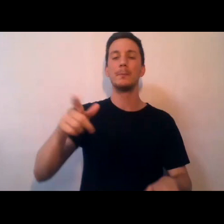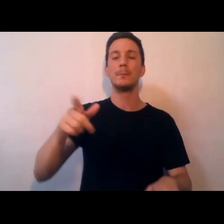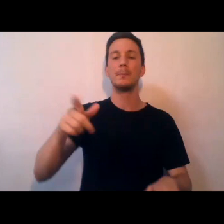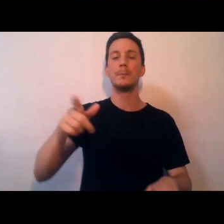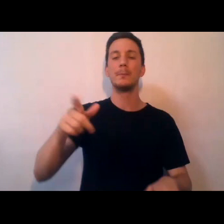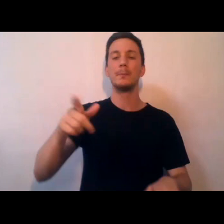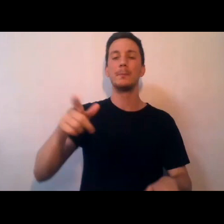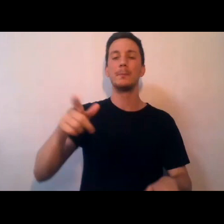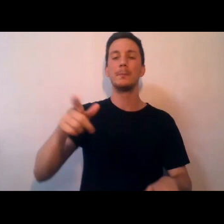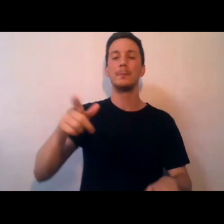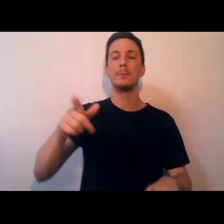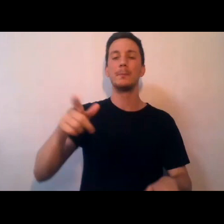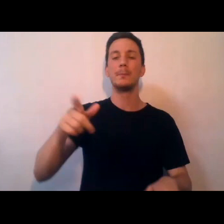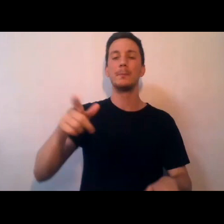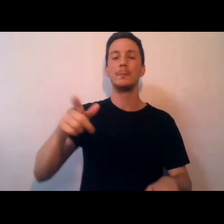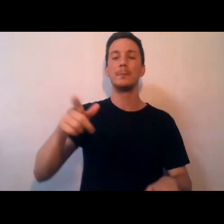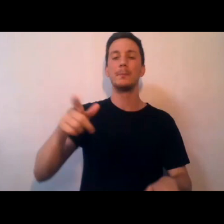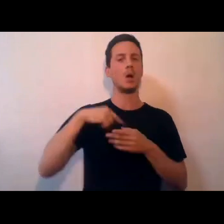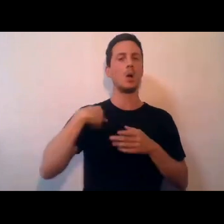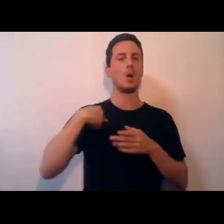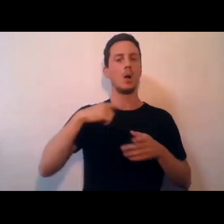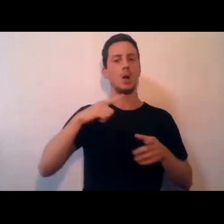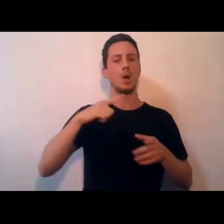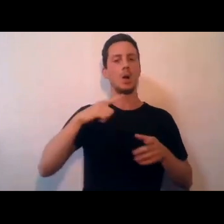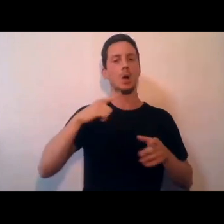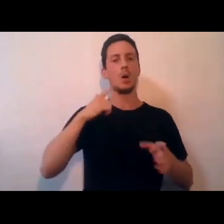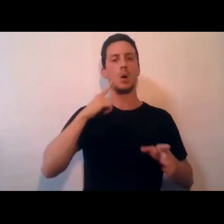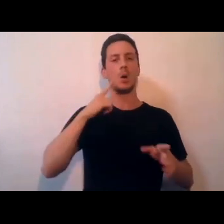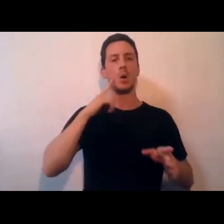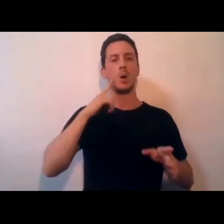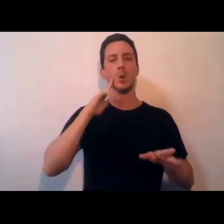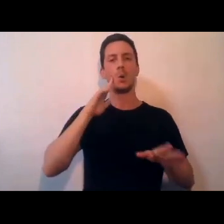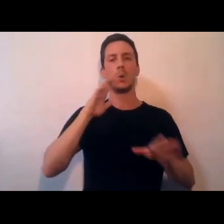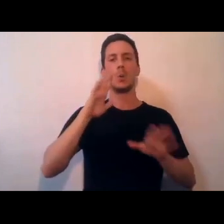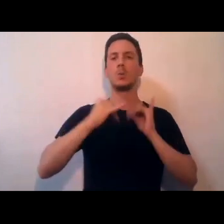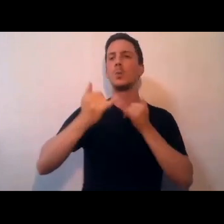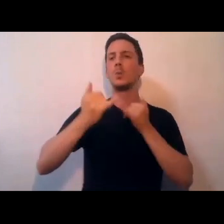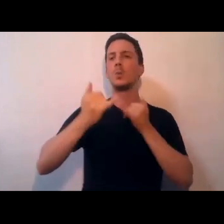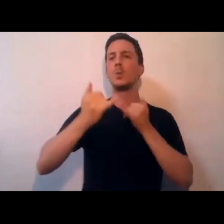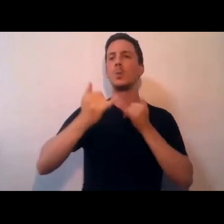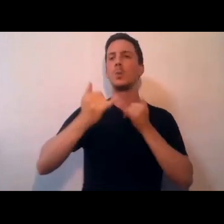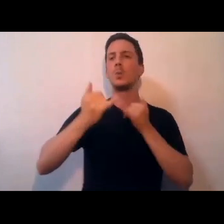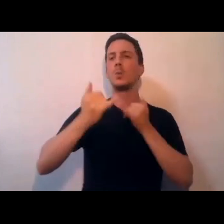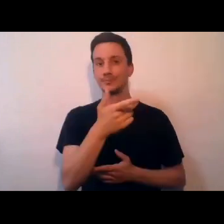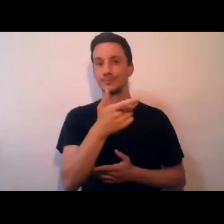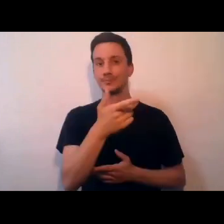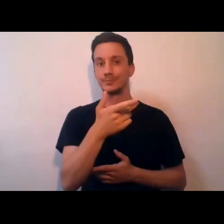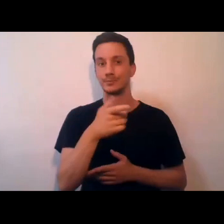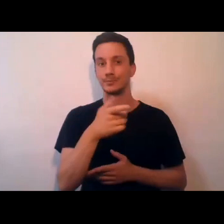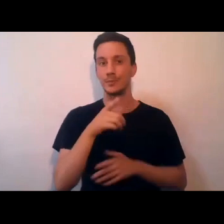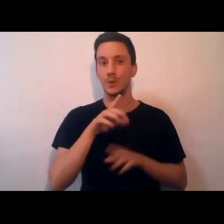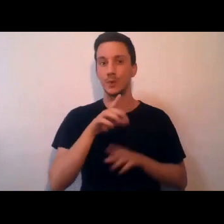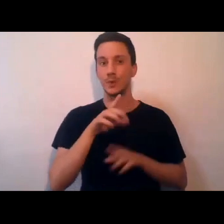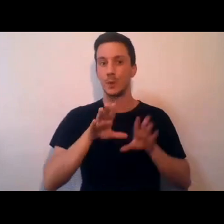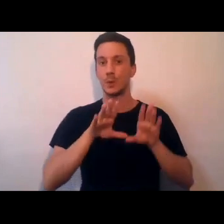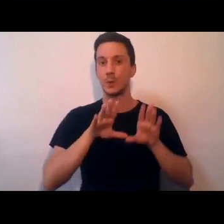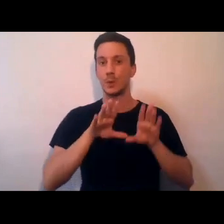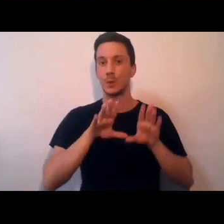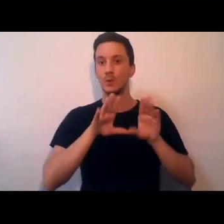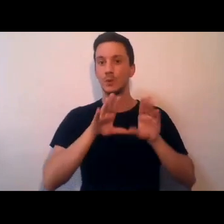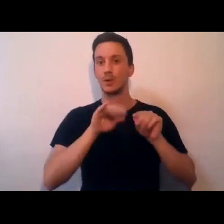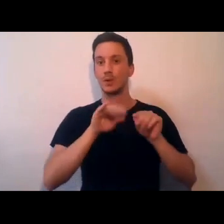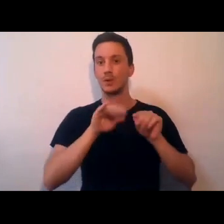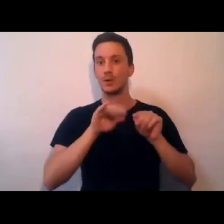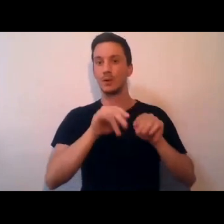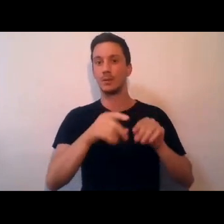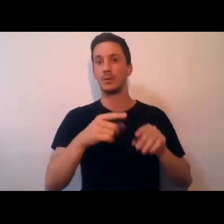tiene más riesgo? Pues obviamente vemos esta imagen que lo explica todo, ¿no? Una piel más clarita, nosotros hablamos de fototipos,